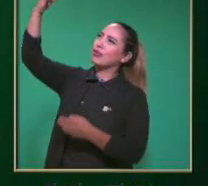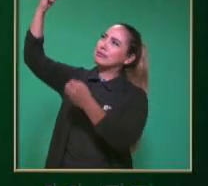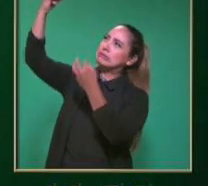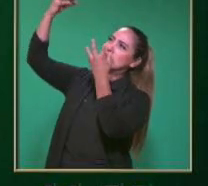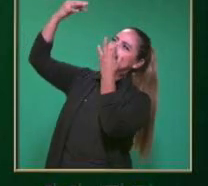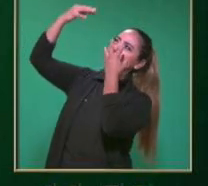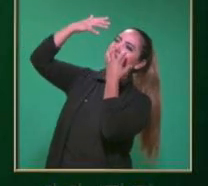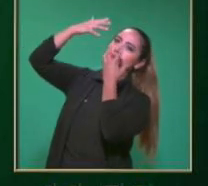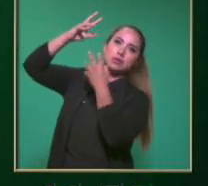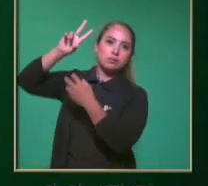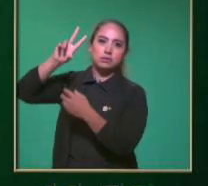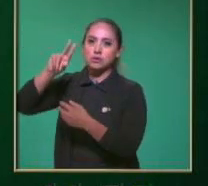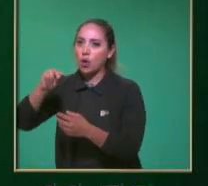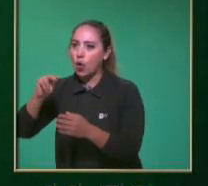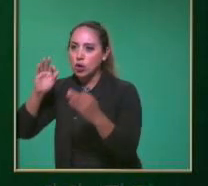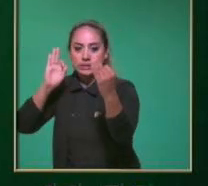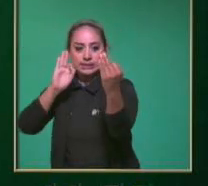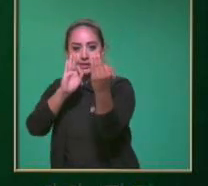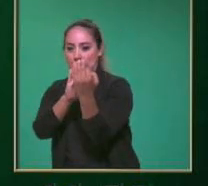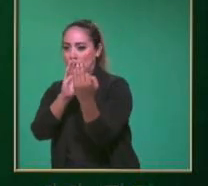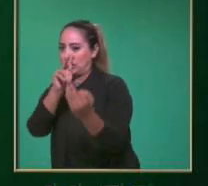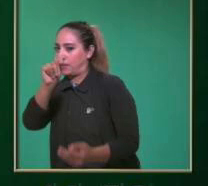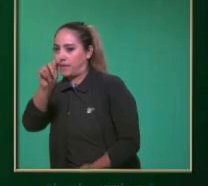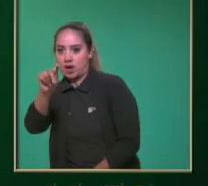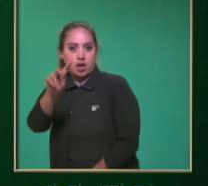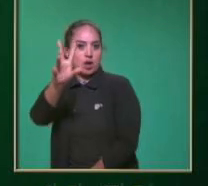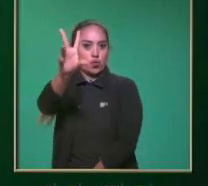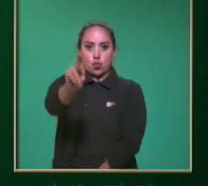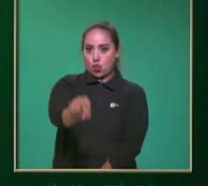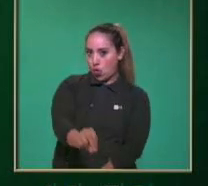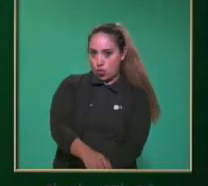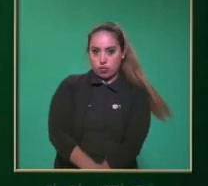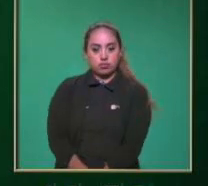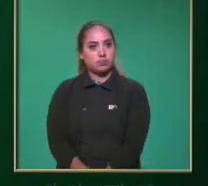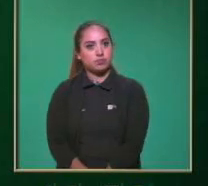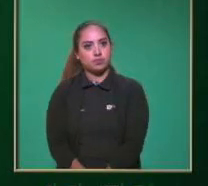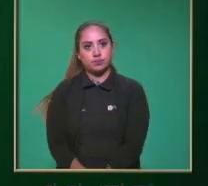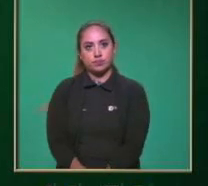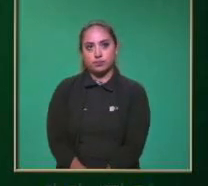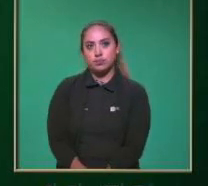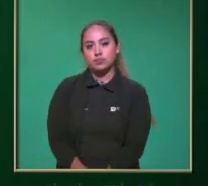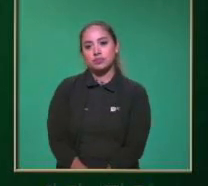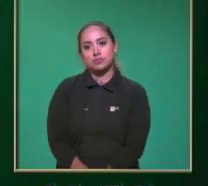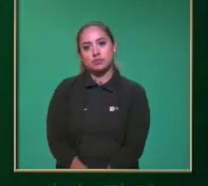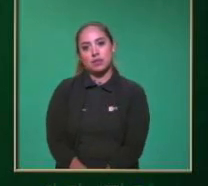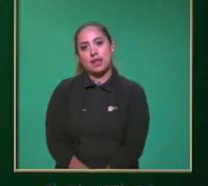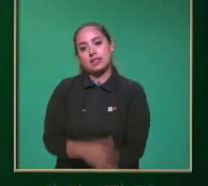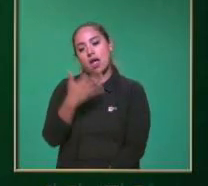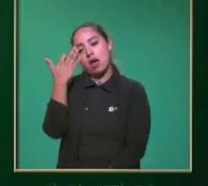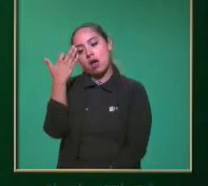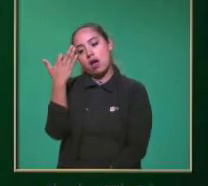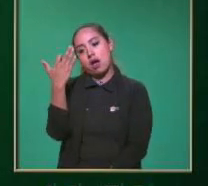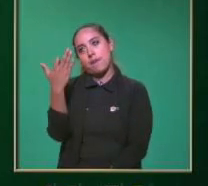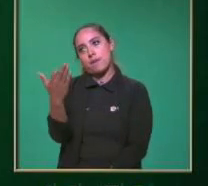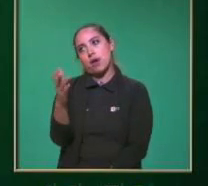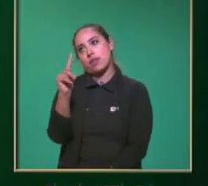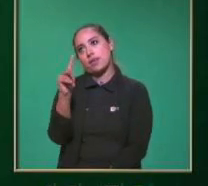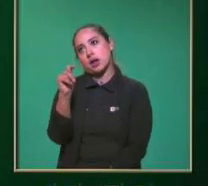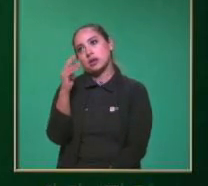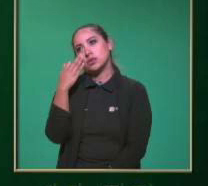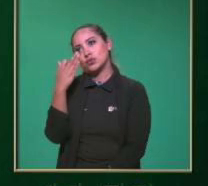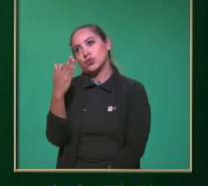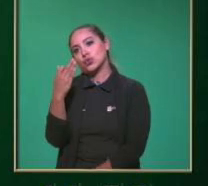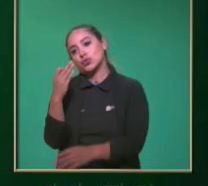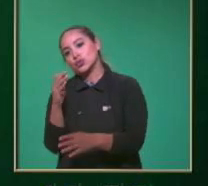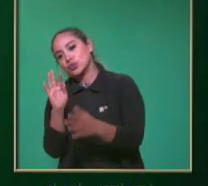siempre muy cerca de la televisión o de los aparatos electrónicos. Así es, no pasar tanto tiempo viendo televisión o en un celular,